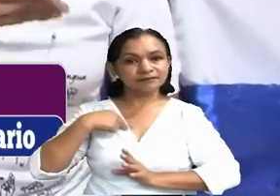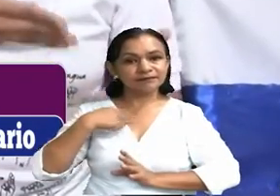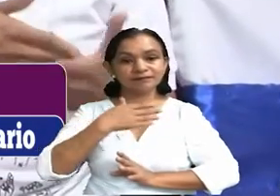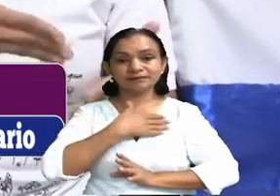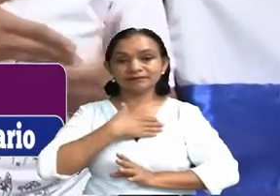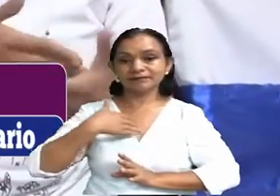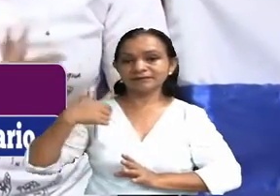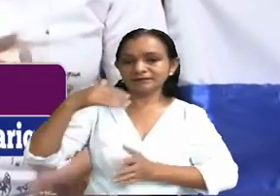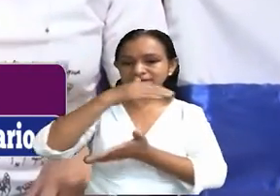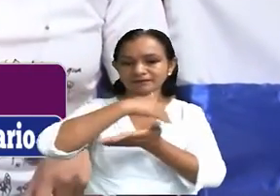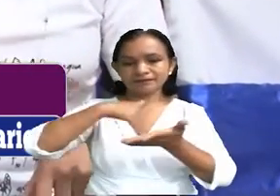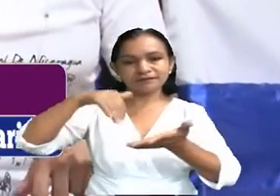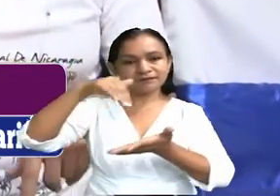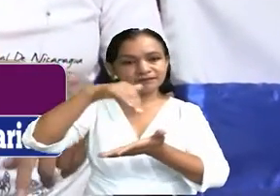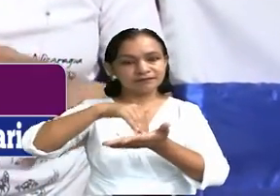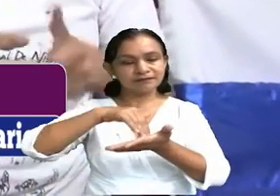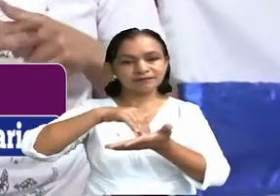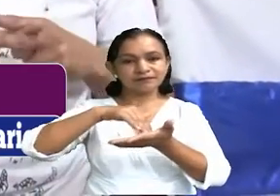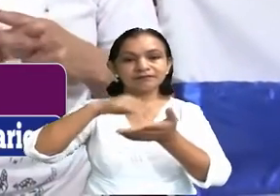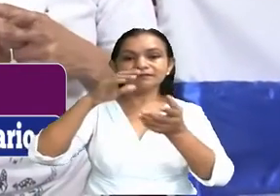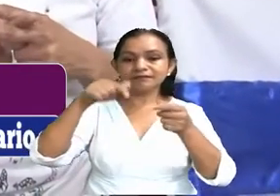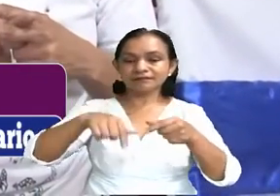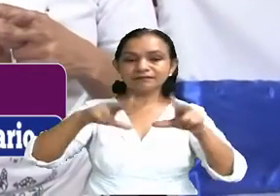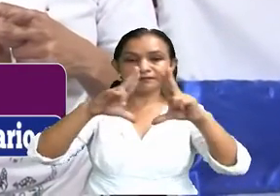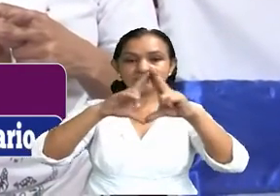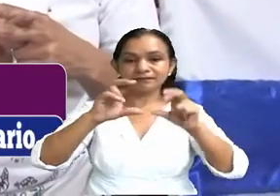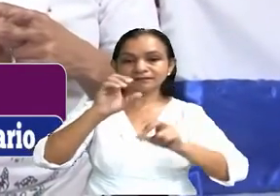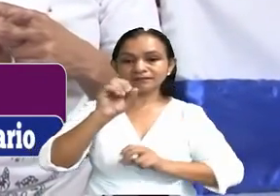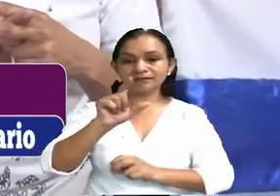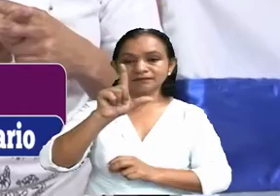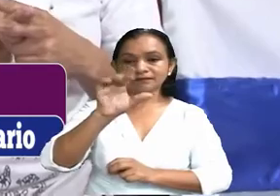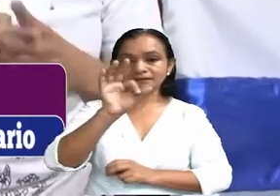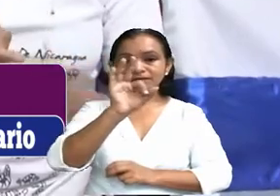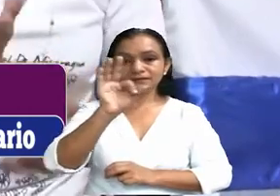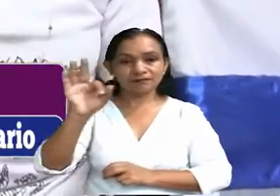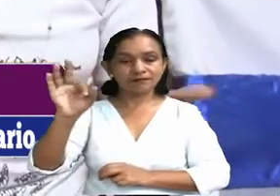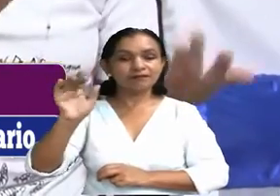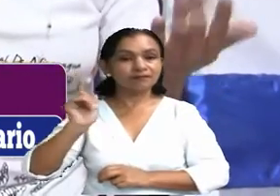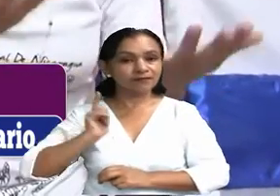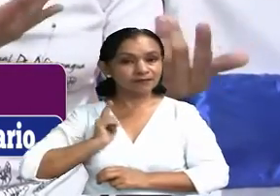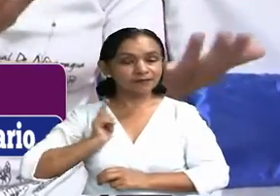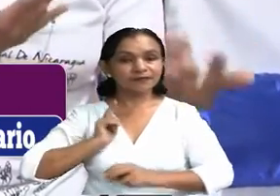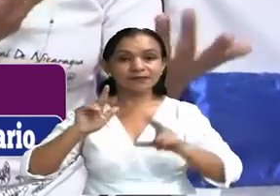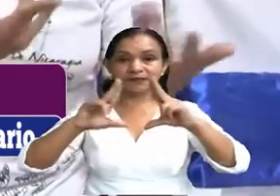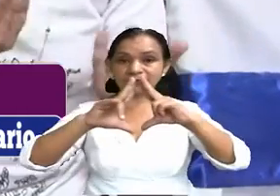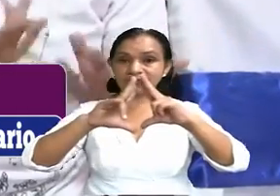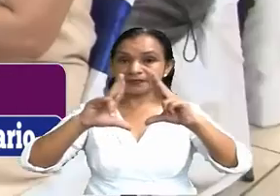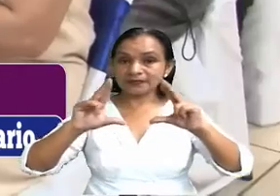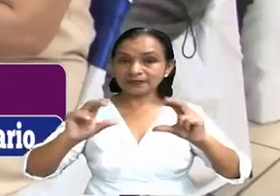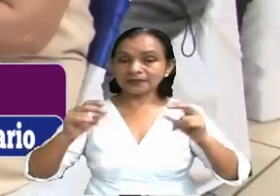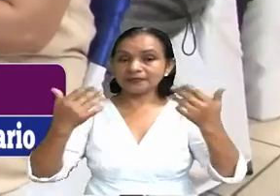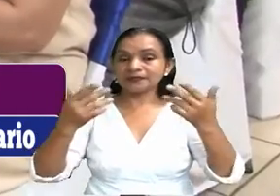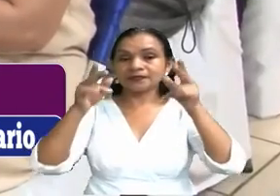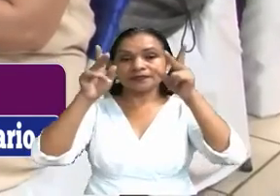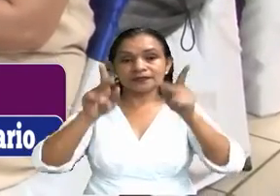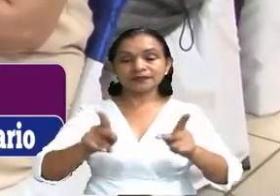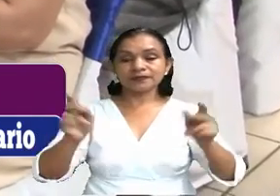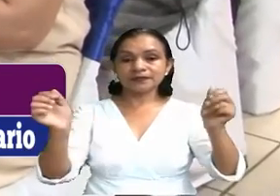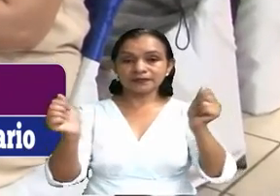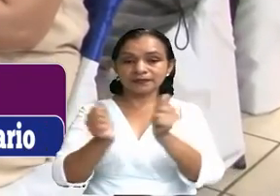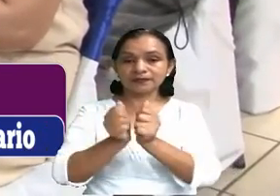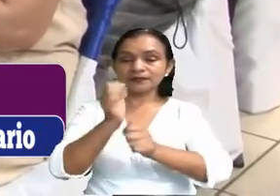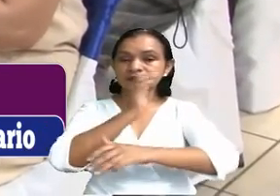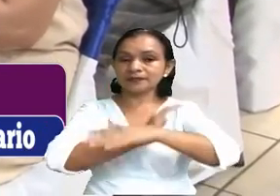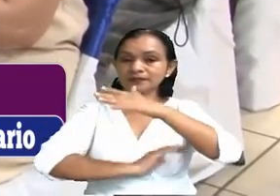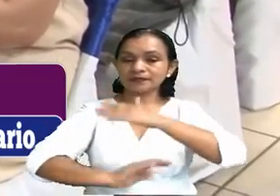mejor centro de convenciones con que cuenta nuestro país, que es el Los Palmes, y algo que las personas con discapacidad